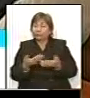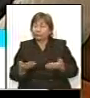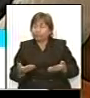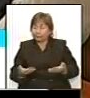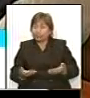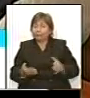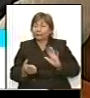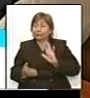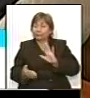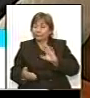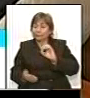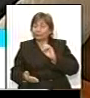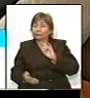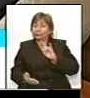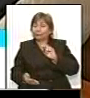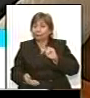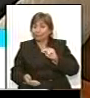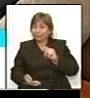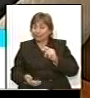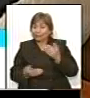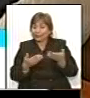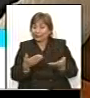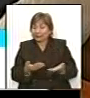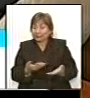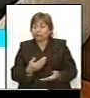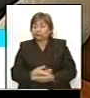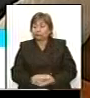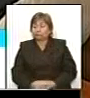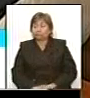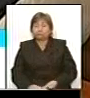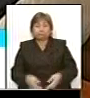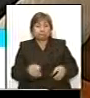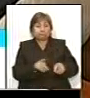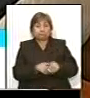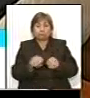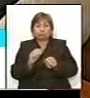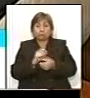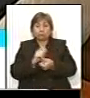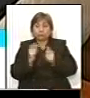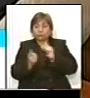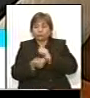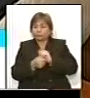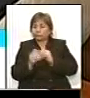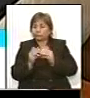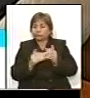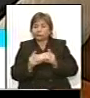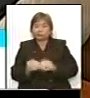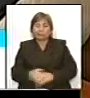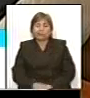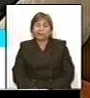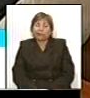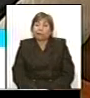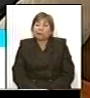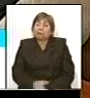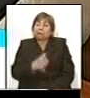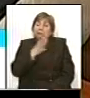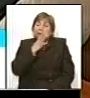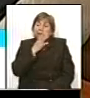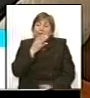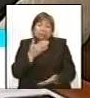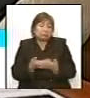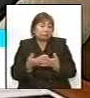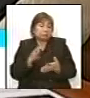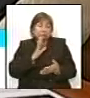el lado de SUNAR. Entonces habría que alcanzar a través de la autoridad de reconstrucción con cambios, de repente, no sé, una llamada de